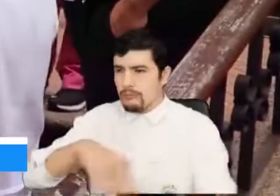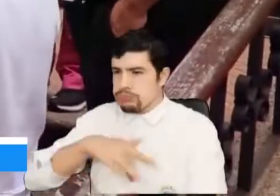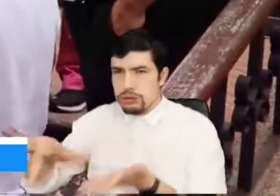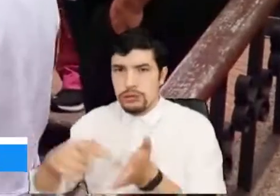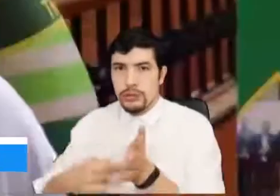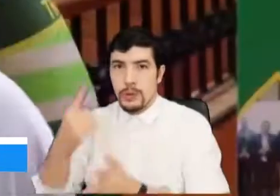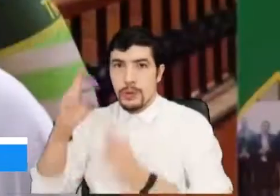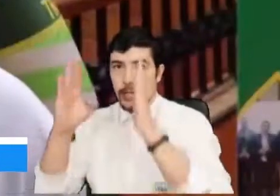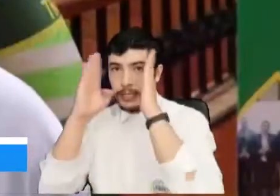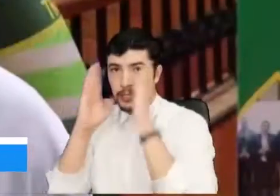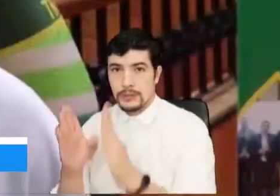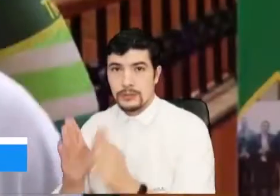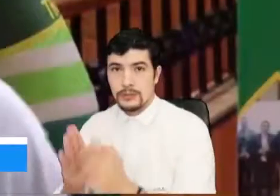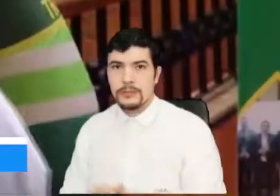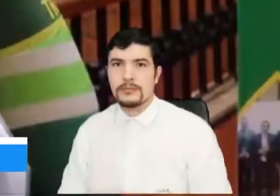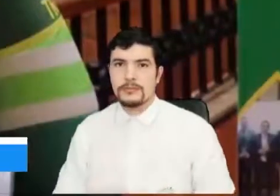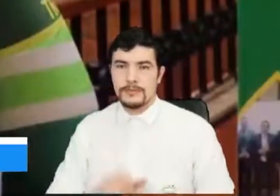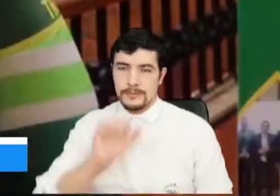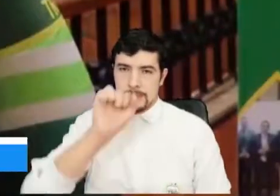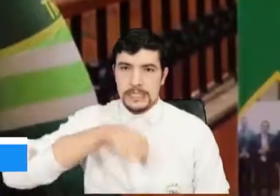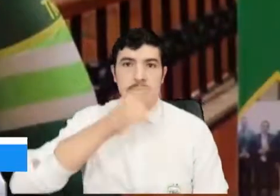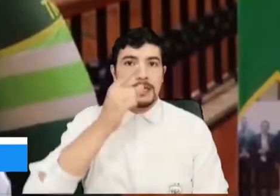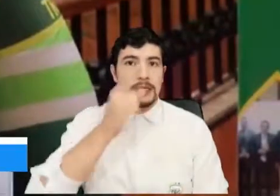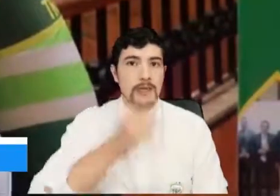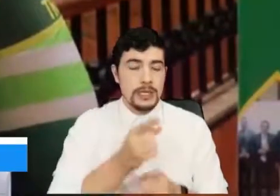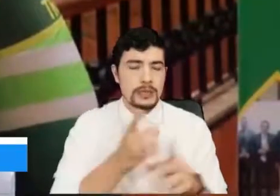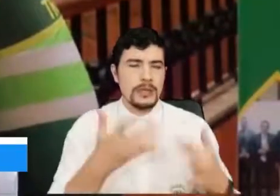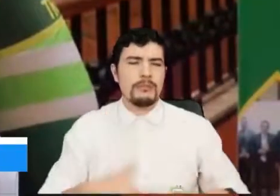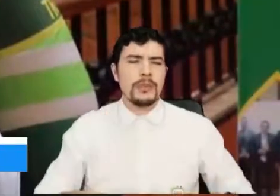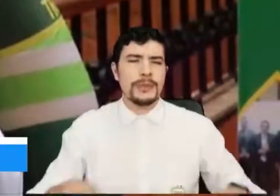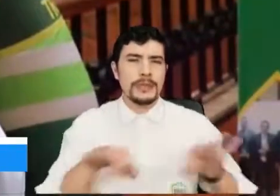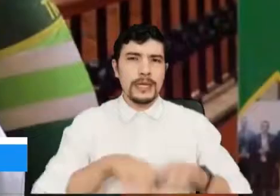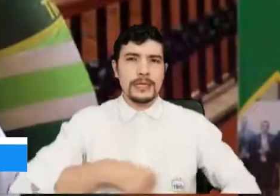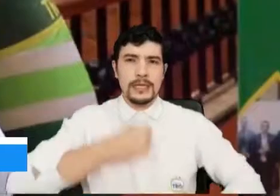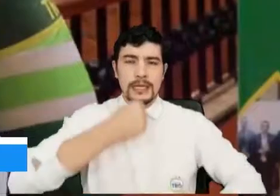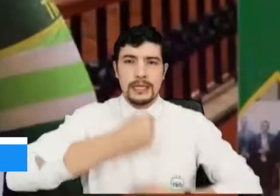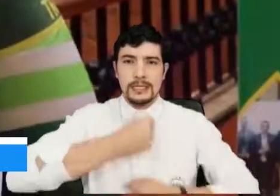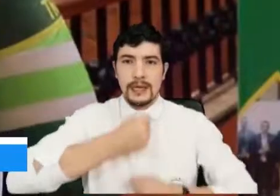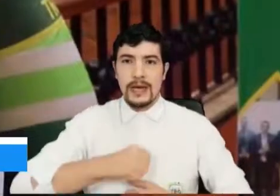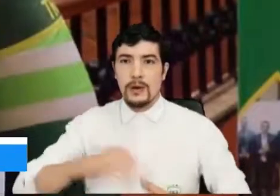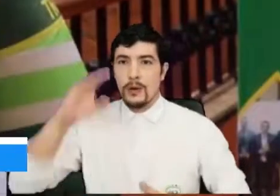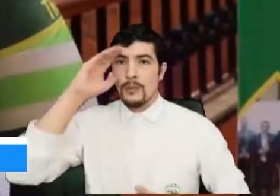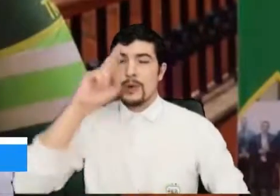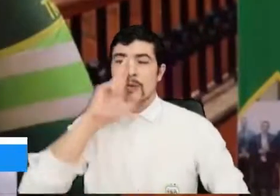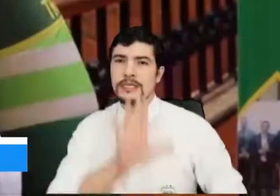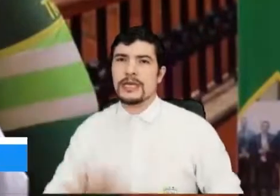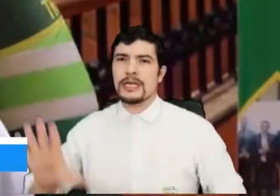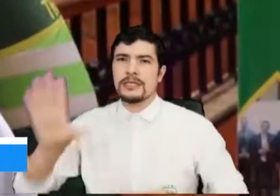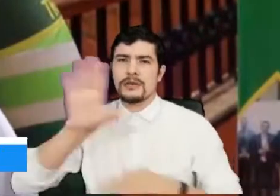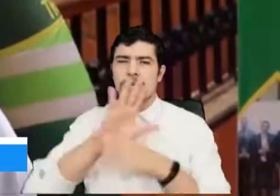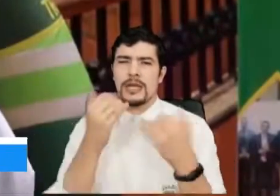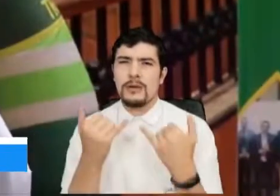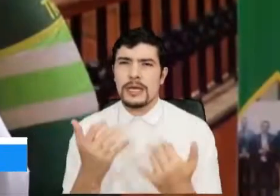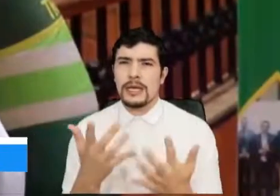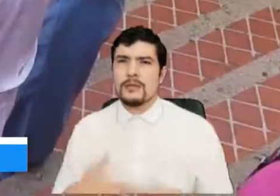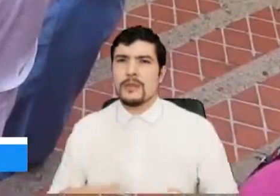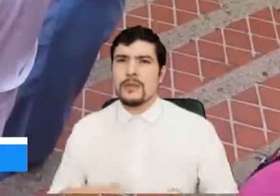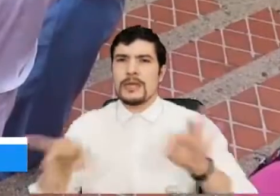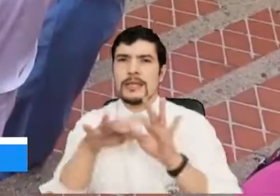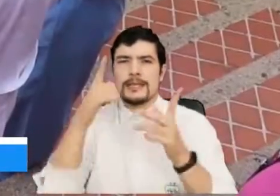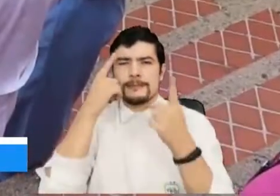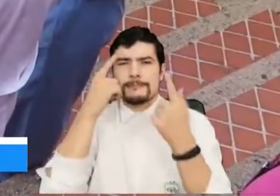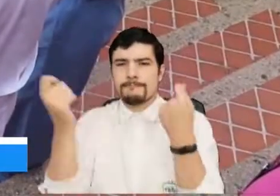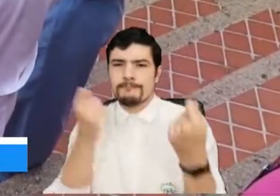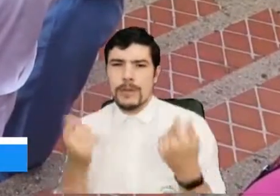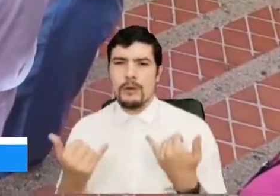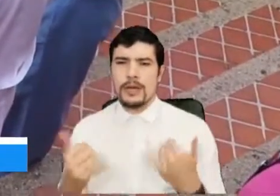Me parece que el trabajo que está haciendo la Policía Nacional en este momento es muy importante. Nos genera seguridad, nos genera tranquilidad